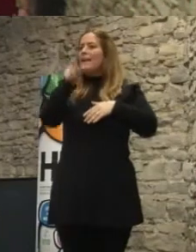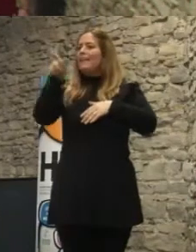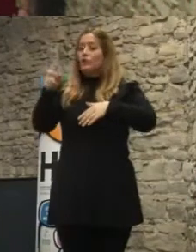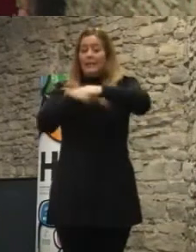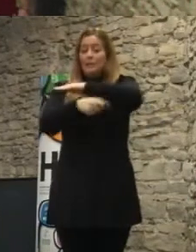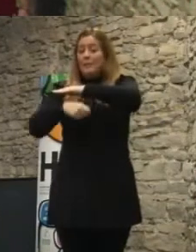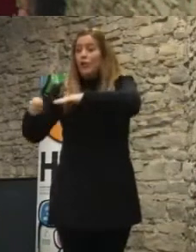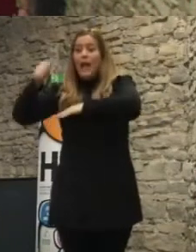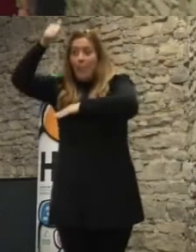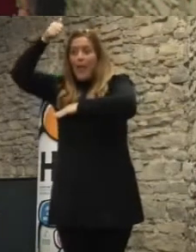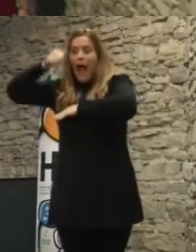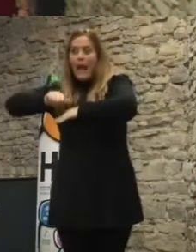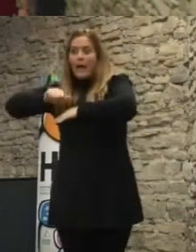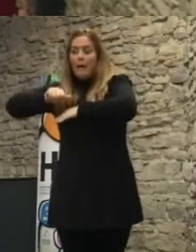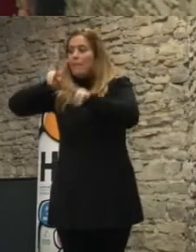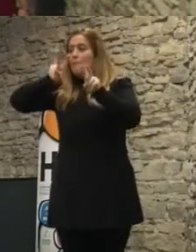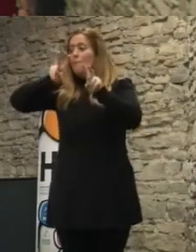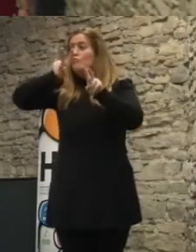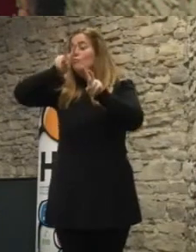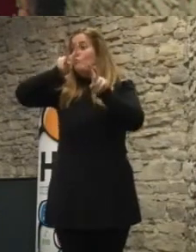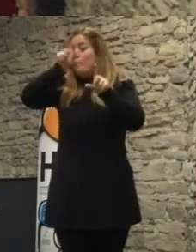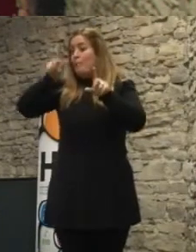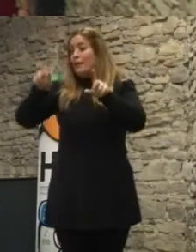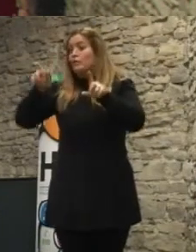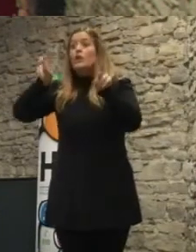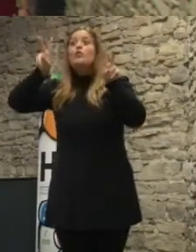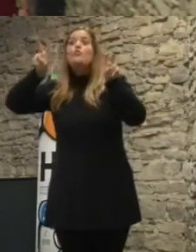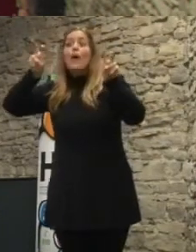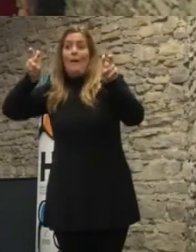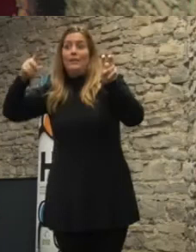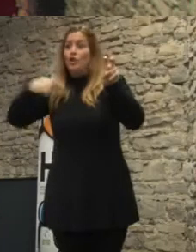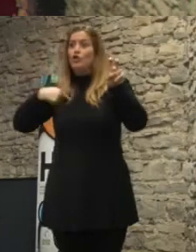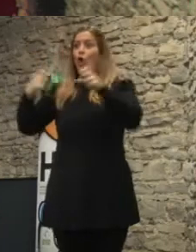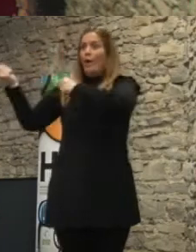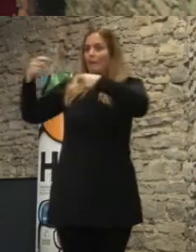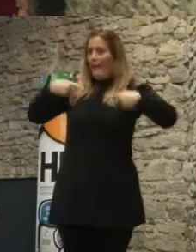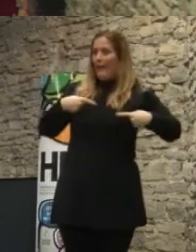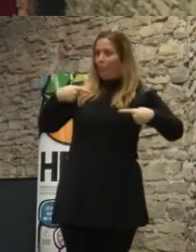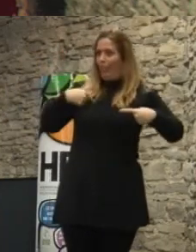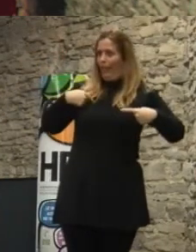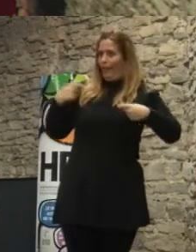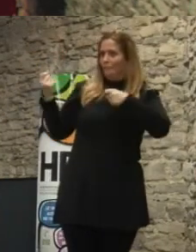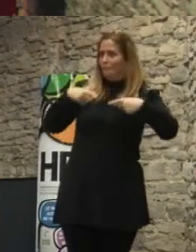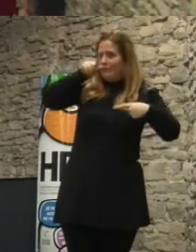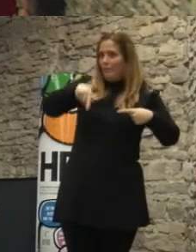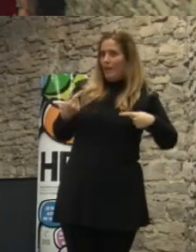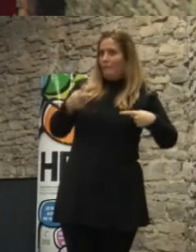alaveses que han... yo soy inmigrante también. ¿Cómo se pueden